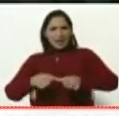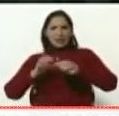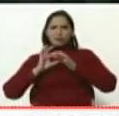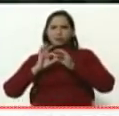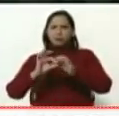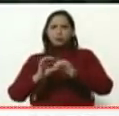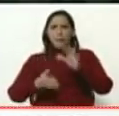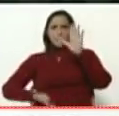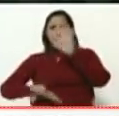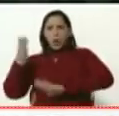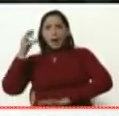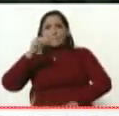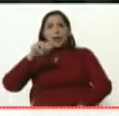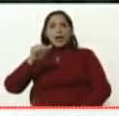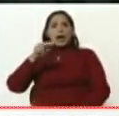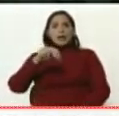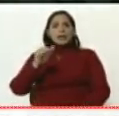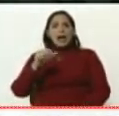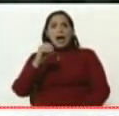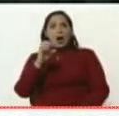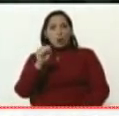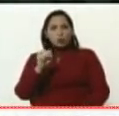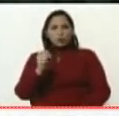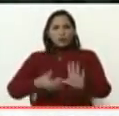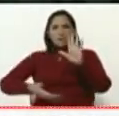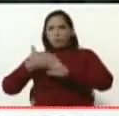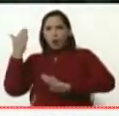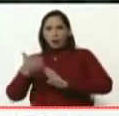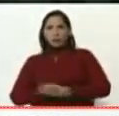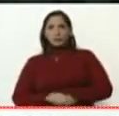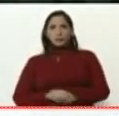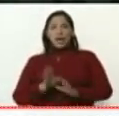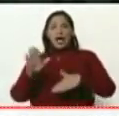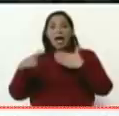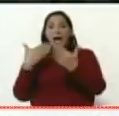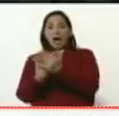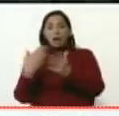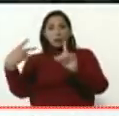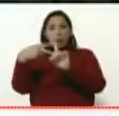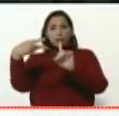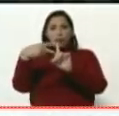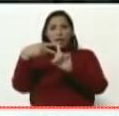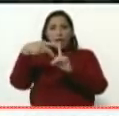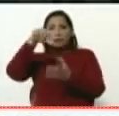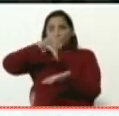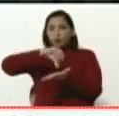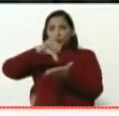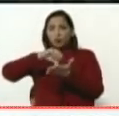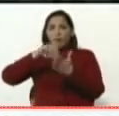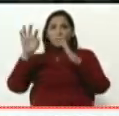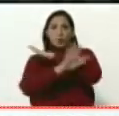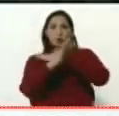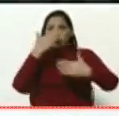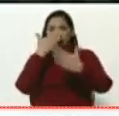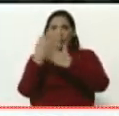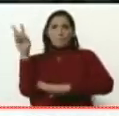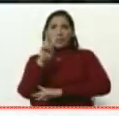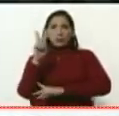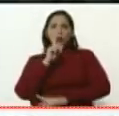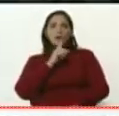a Manaos y desde Manaos se fueron a un hotel en una localidad fronteriza con Venezuela llamada